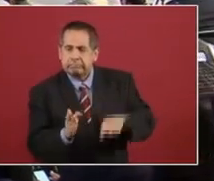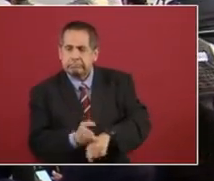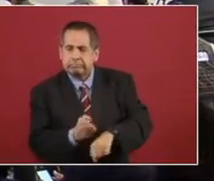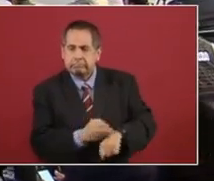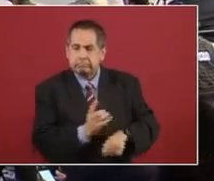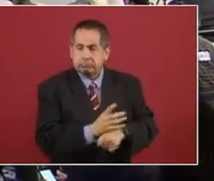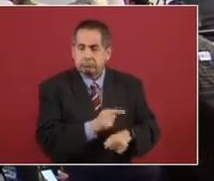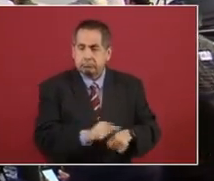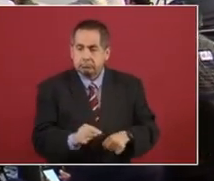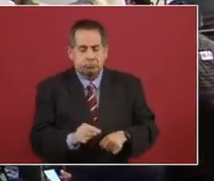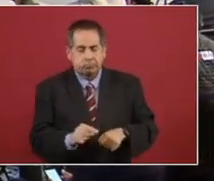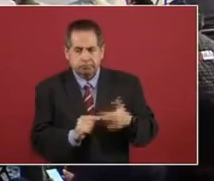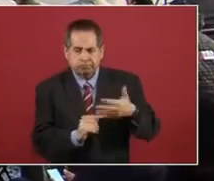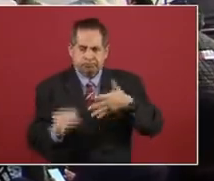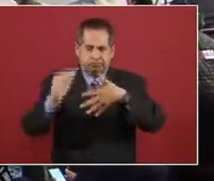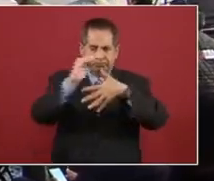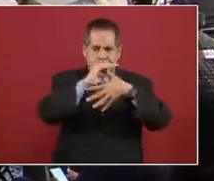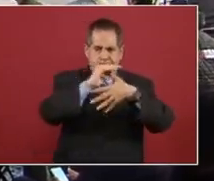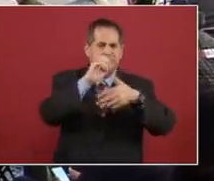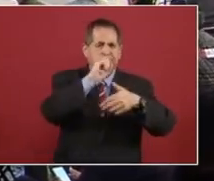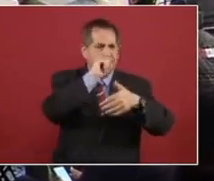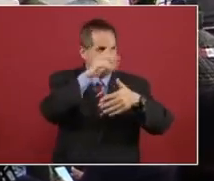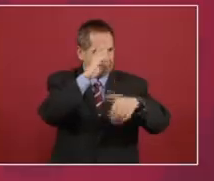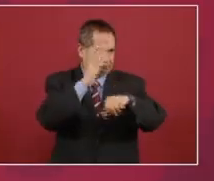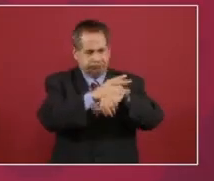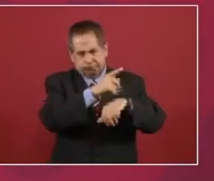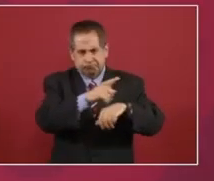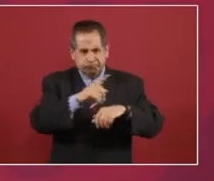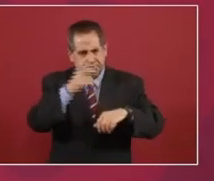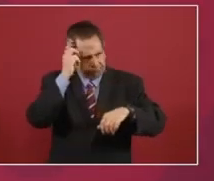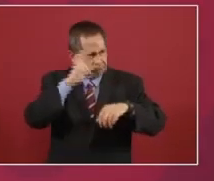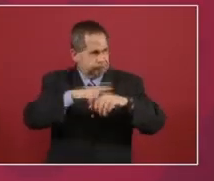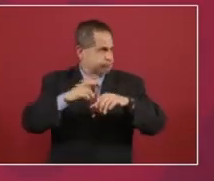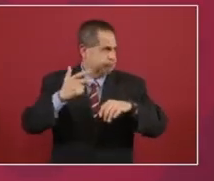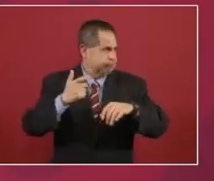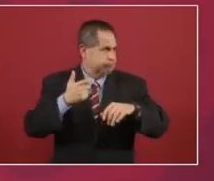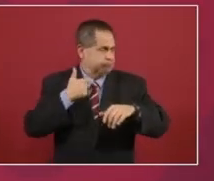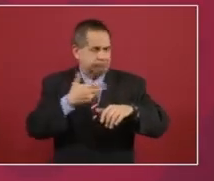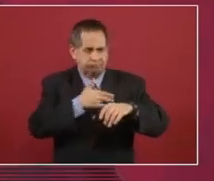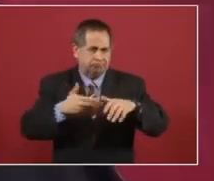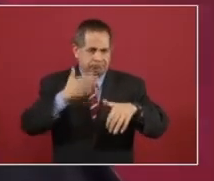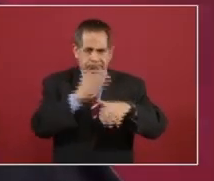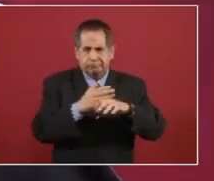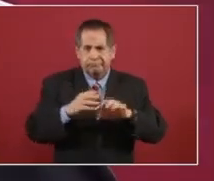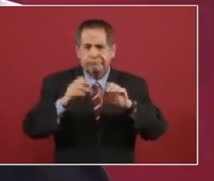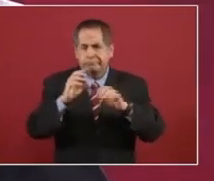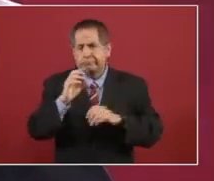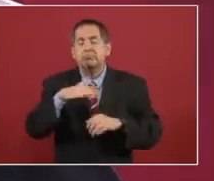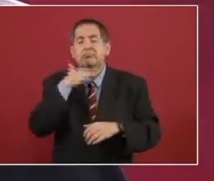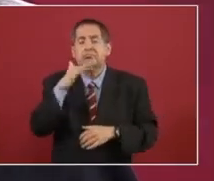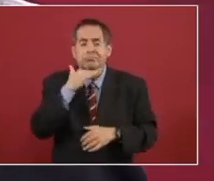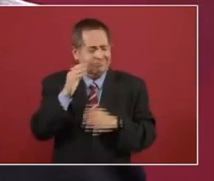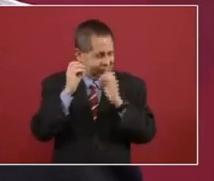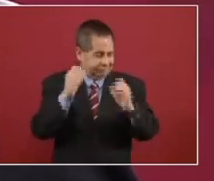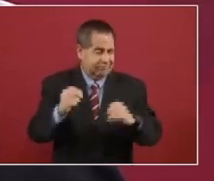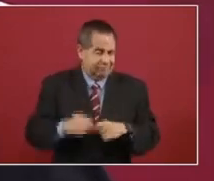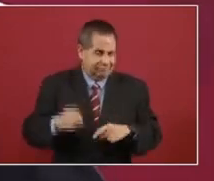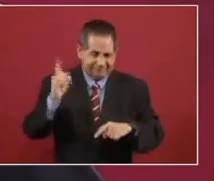los de abajo, sino no permitir la corrupción, cero corrupción y